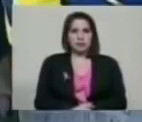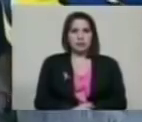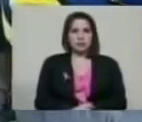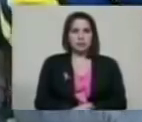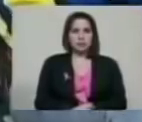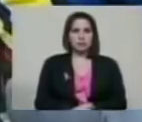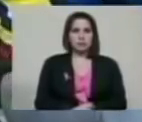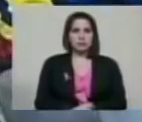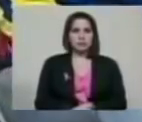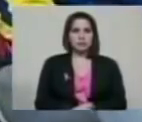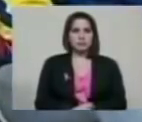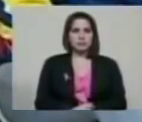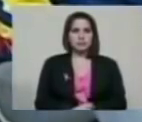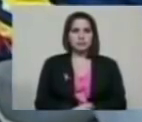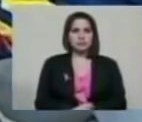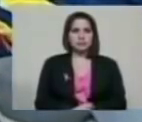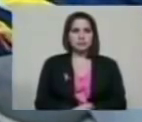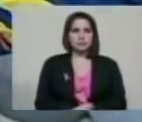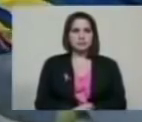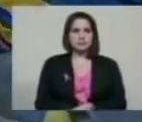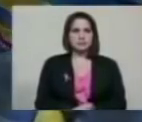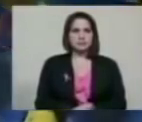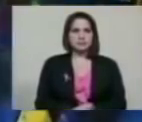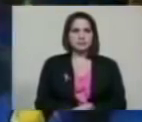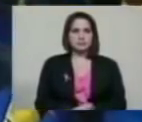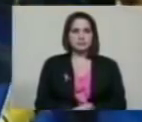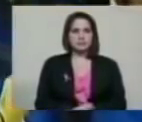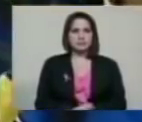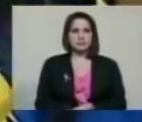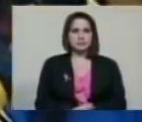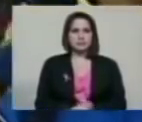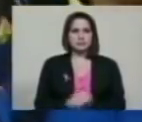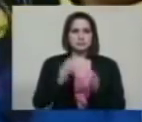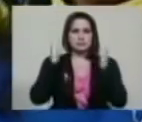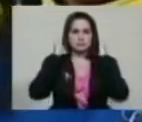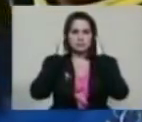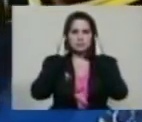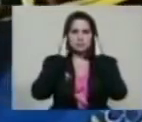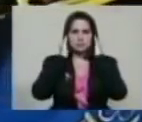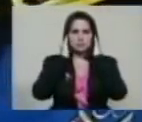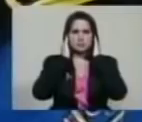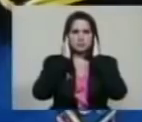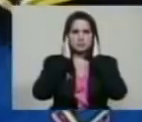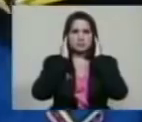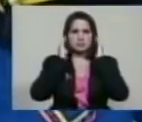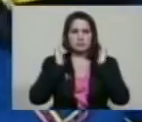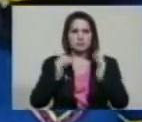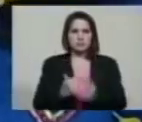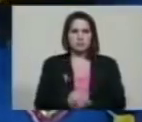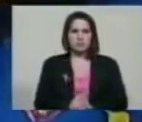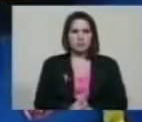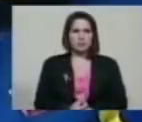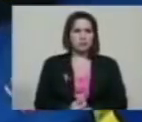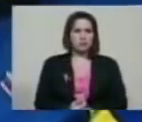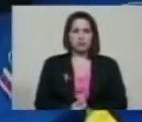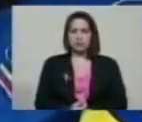Inmediato. Tome, ministro. Agarre aquí duro para que no se vaya a perder esta